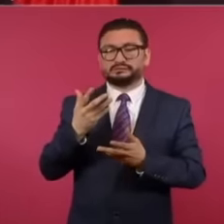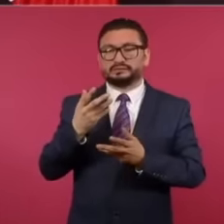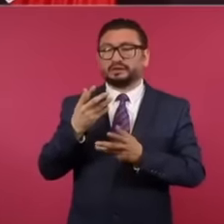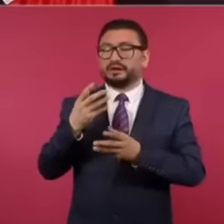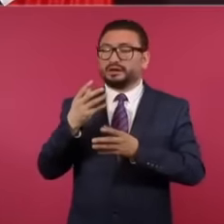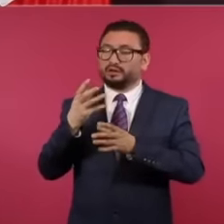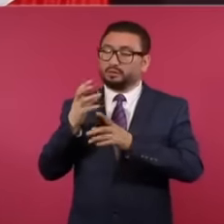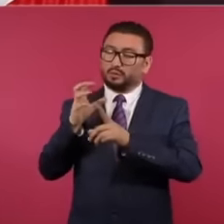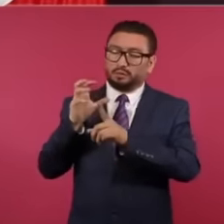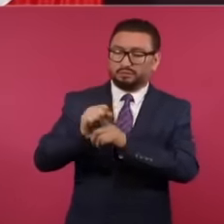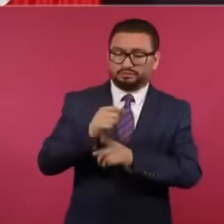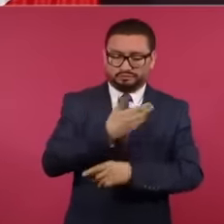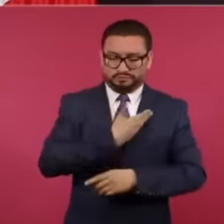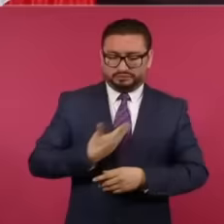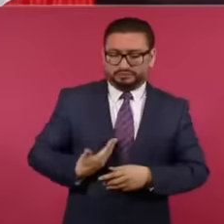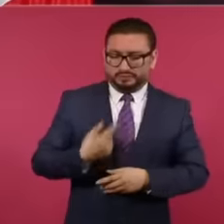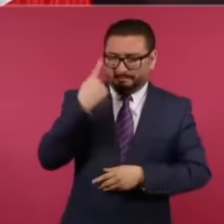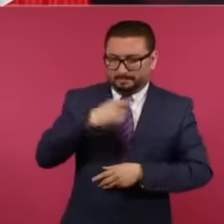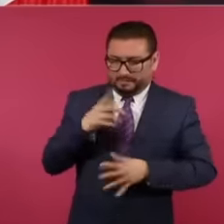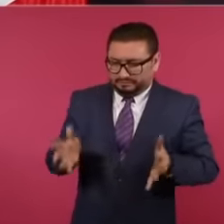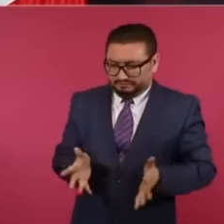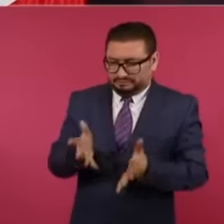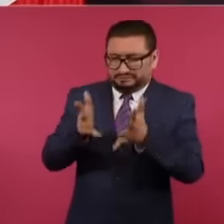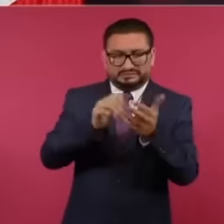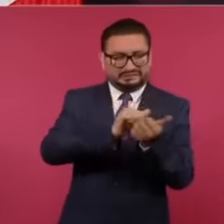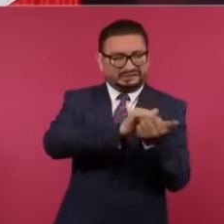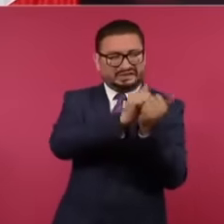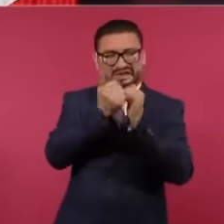a la presidencia para impulsar una transformación,